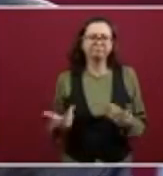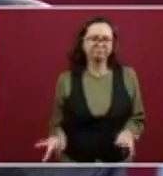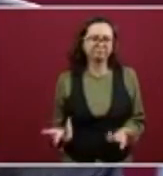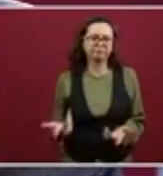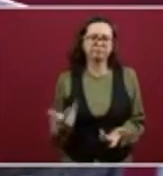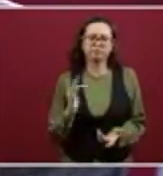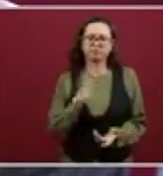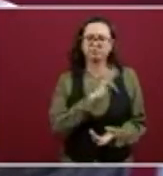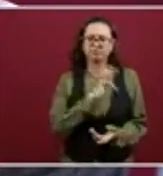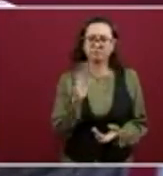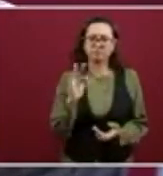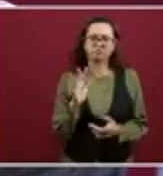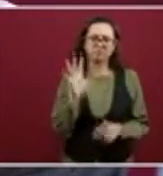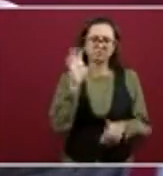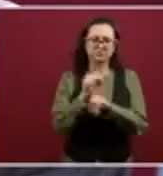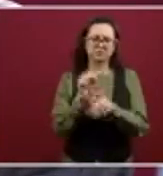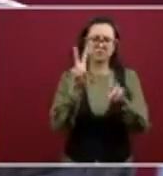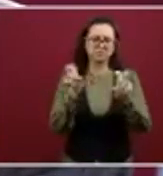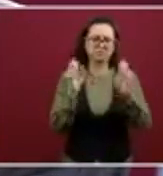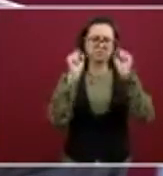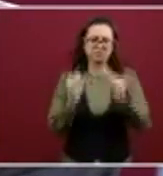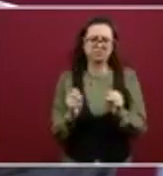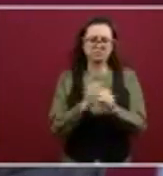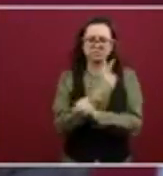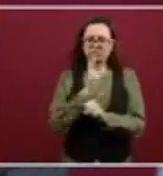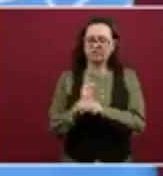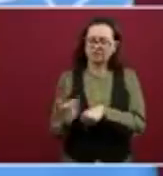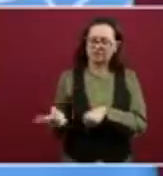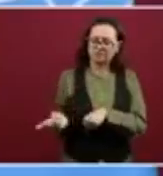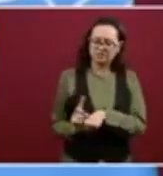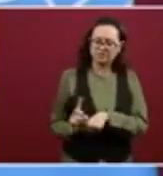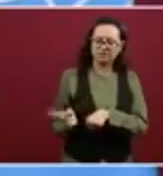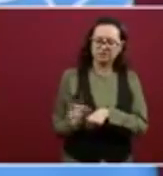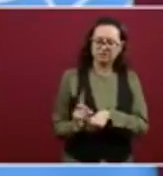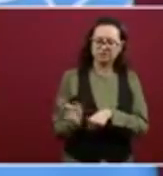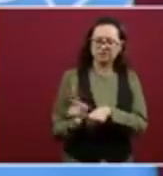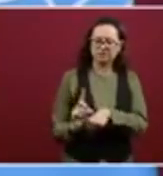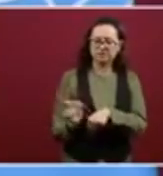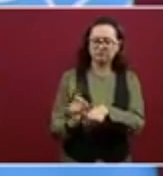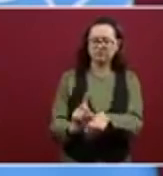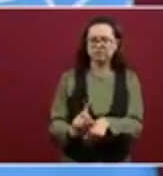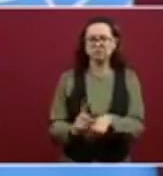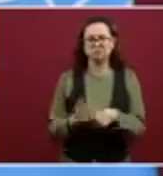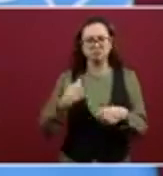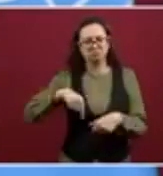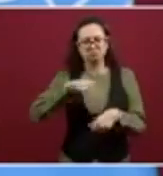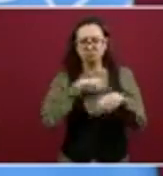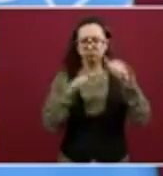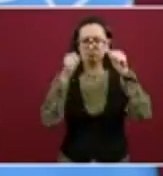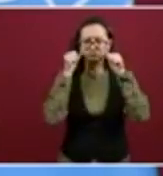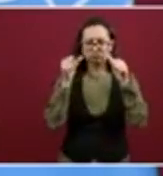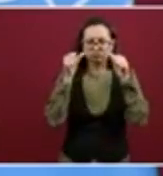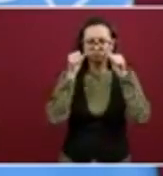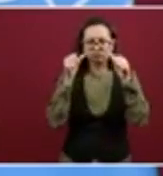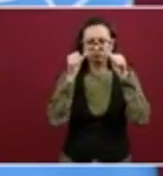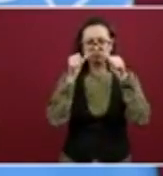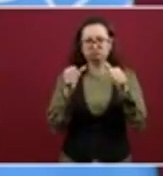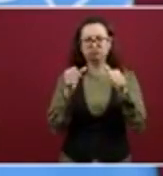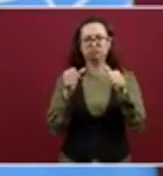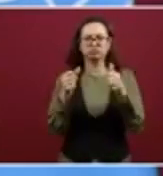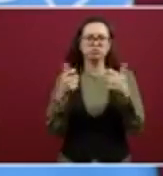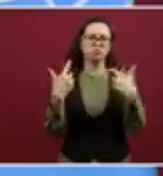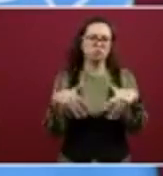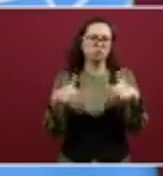con la seguridad. Todos los días estamos atendiendo el